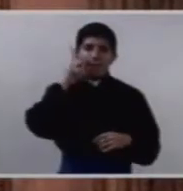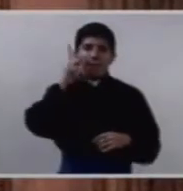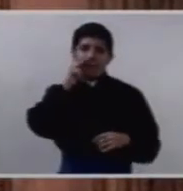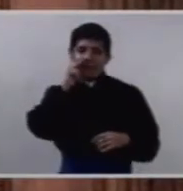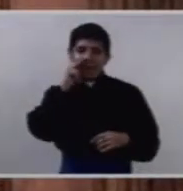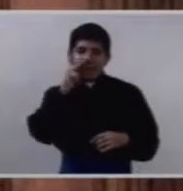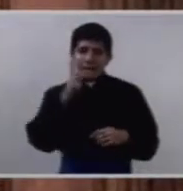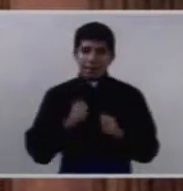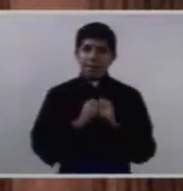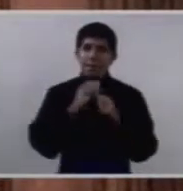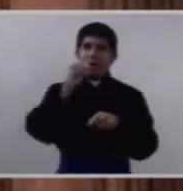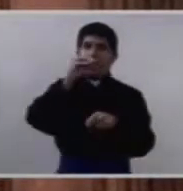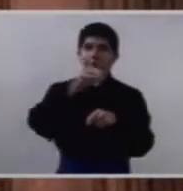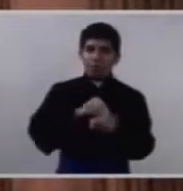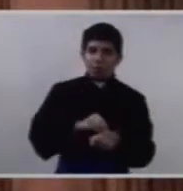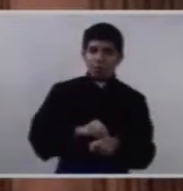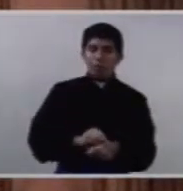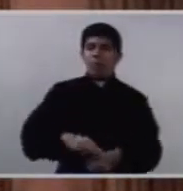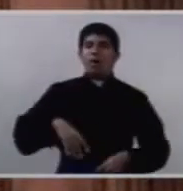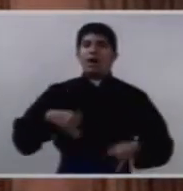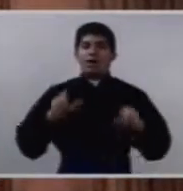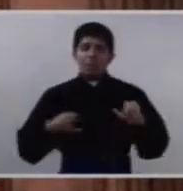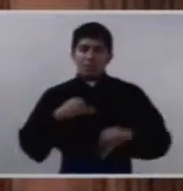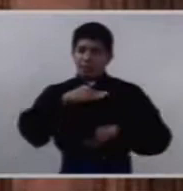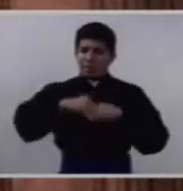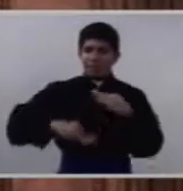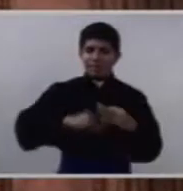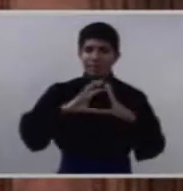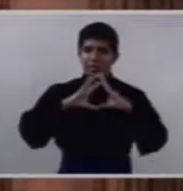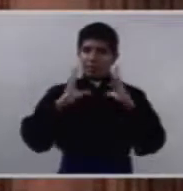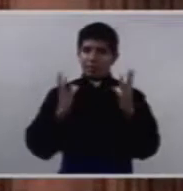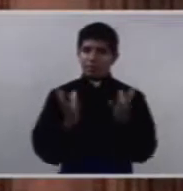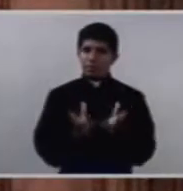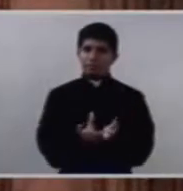encomendado a los jóvenes de todo el mundo: